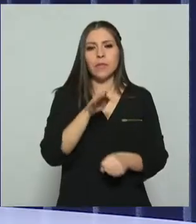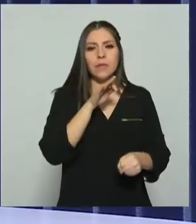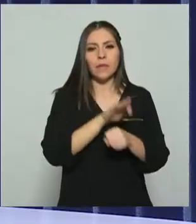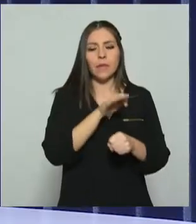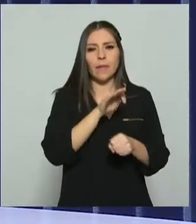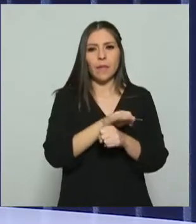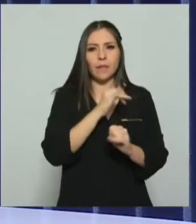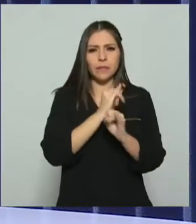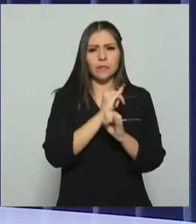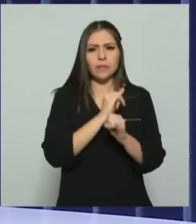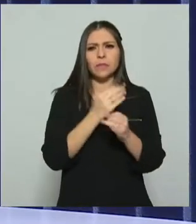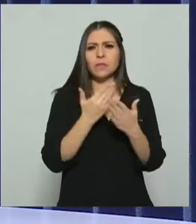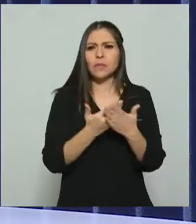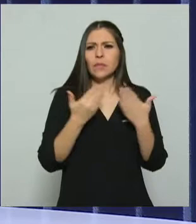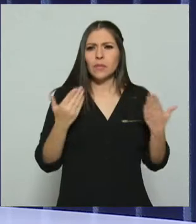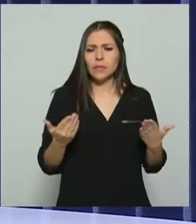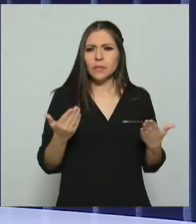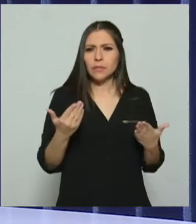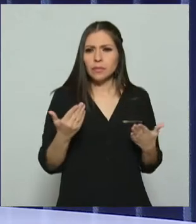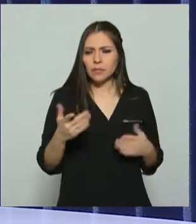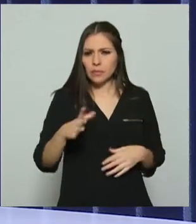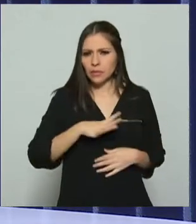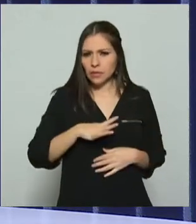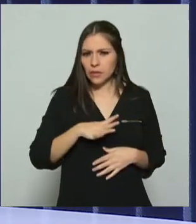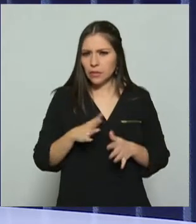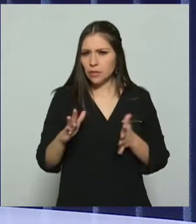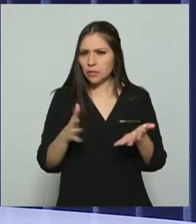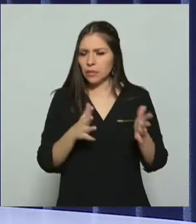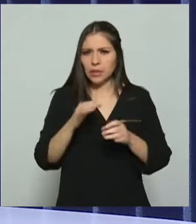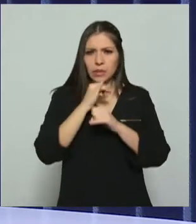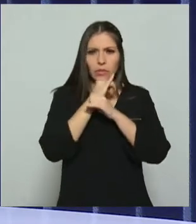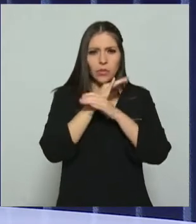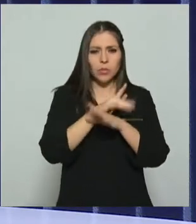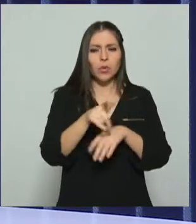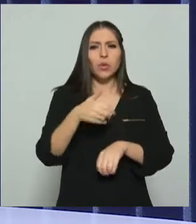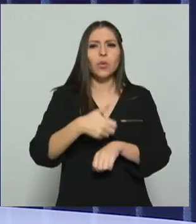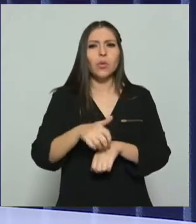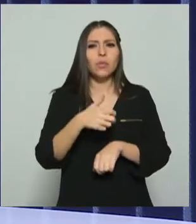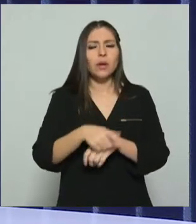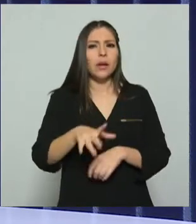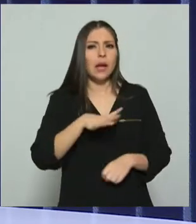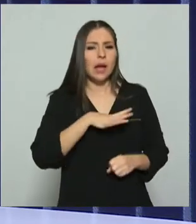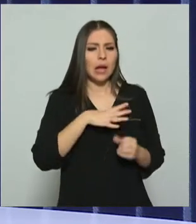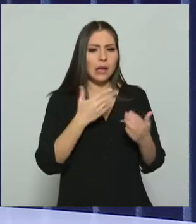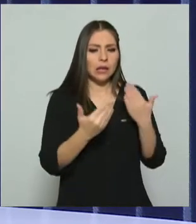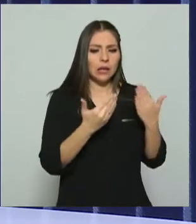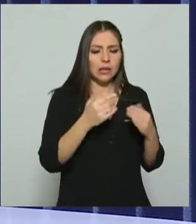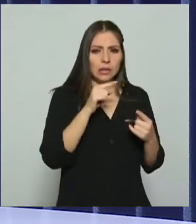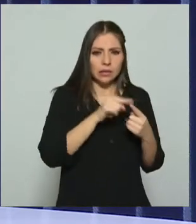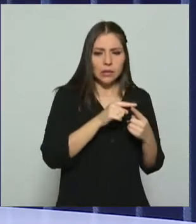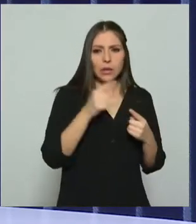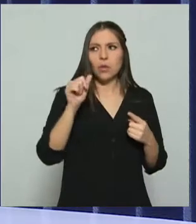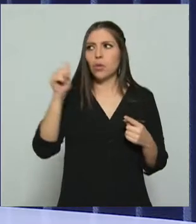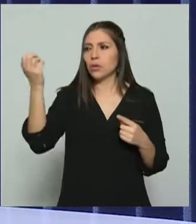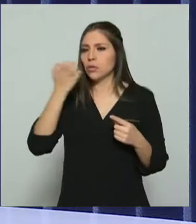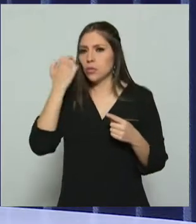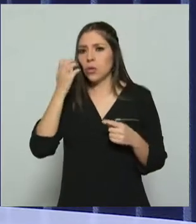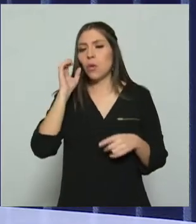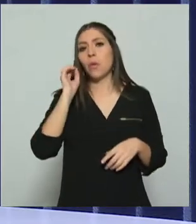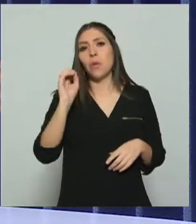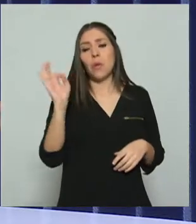Digitales. En este sentido, ¿hay un dato aproximado del número que ustedes tienen con el número que tienen en la universidad? O a lo mejor en